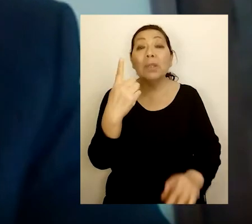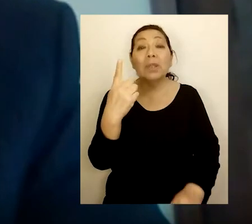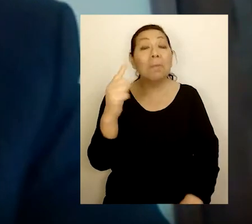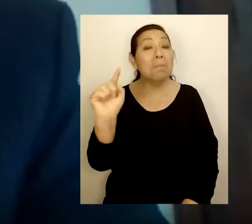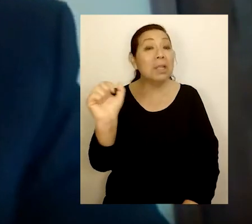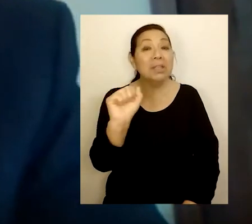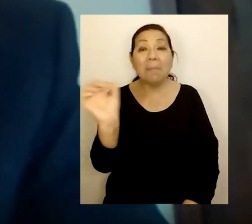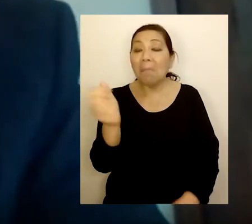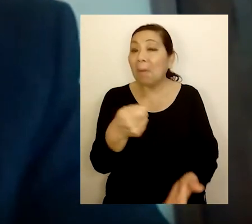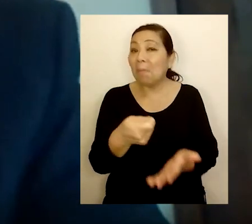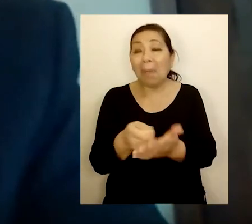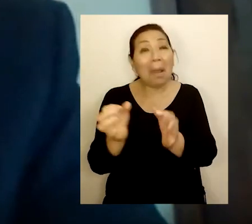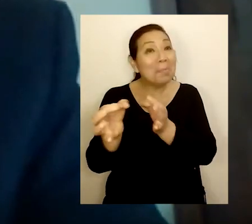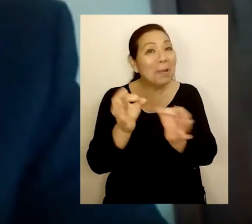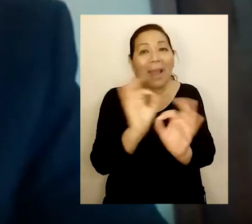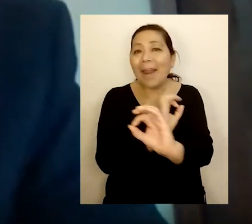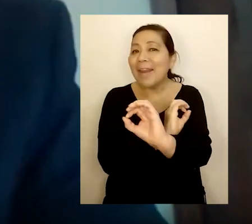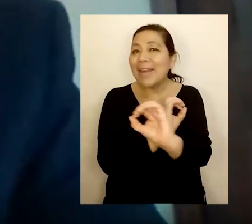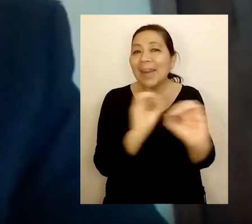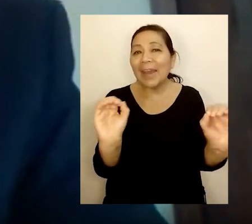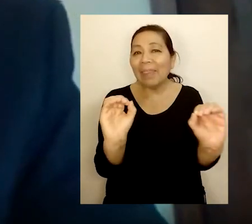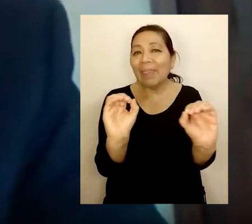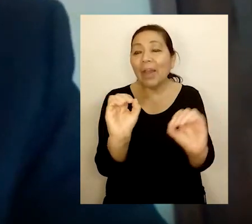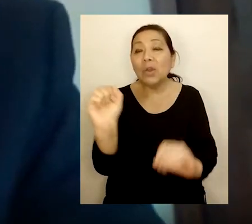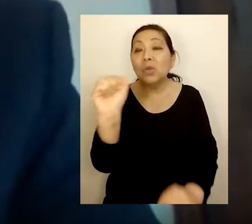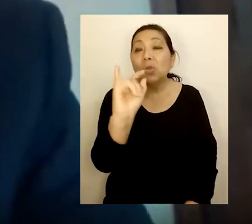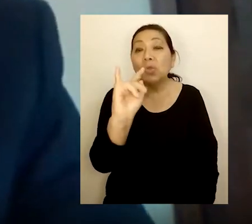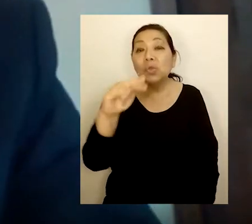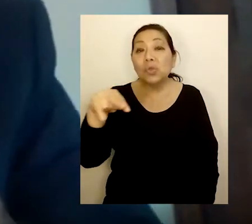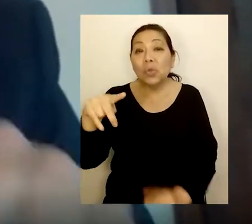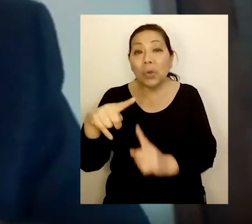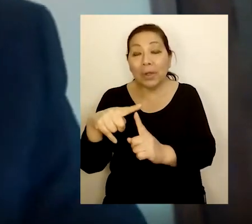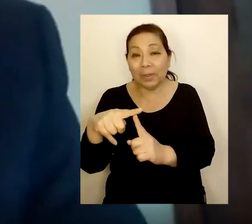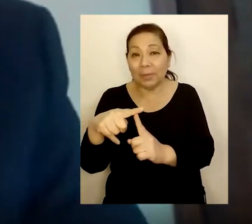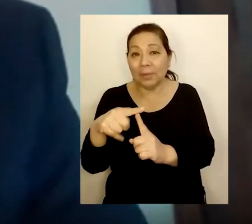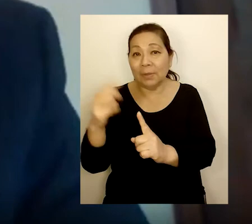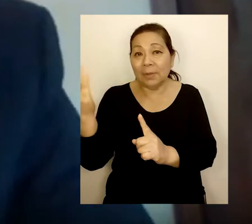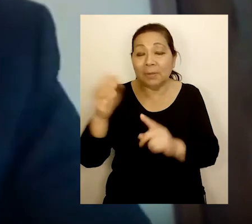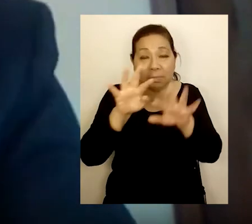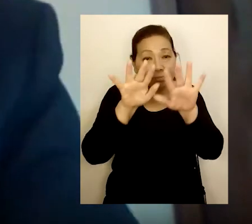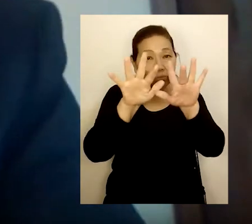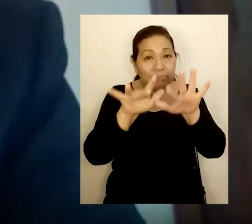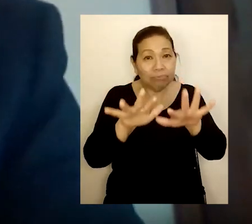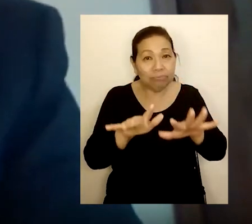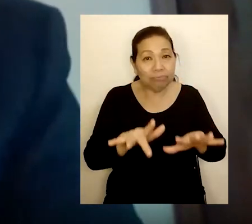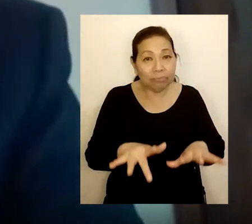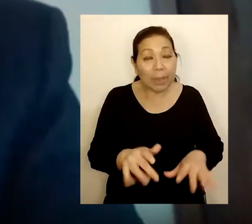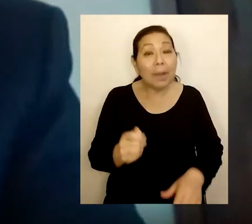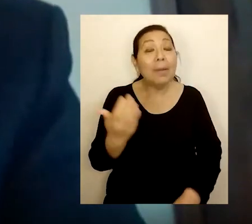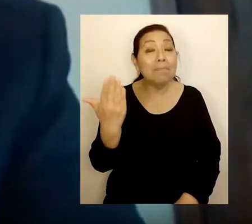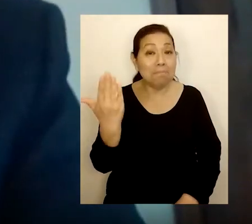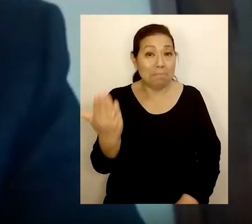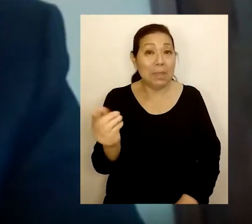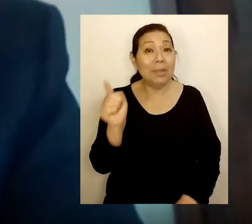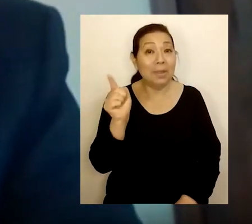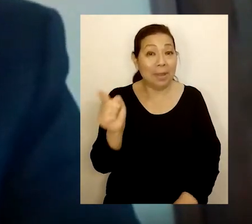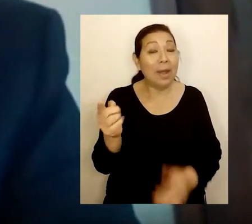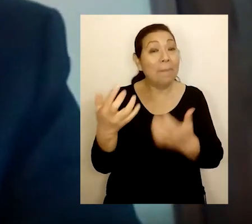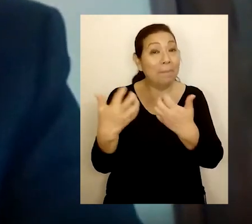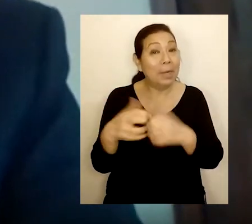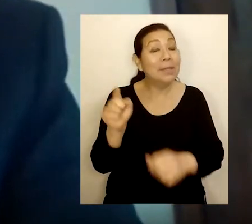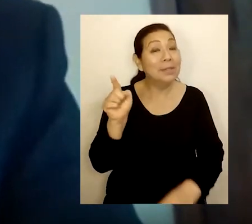2.191.000 soles sin sustento. Entonces SUNAT, en el requerimiento escrito, le solicita a la